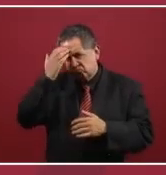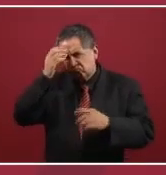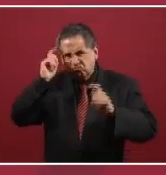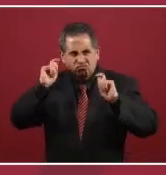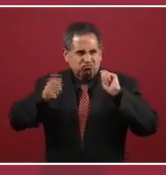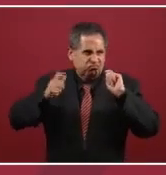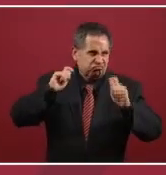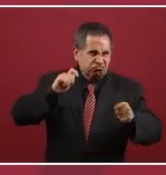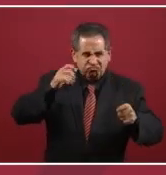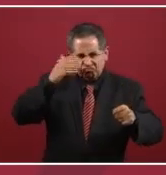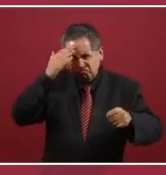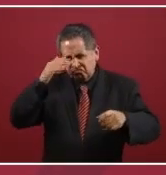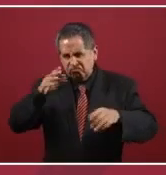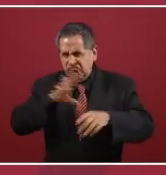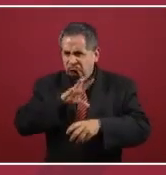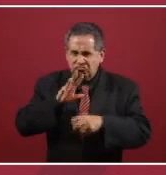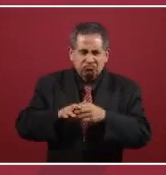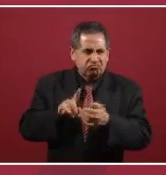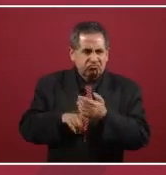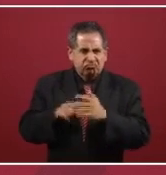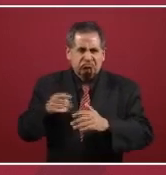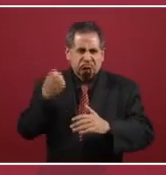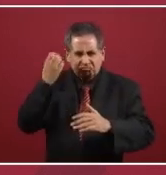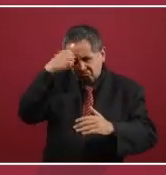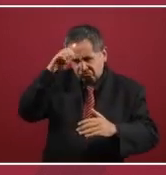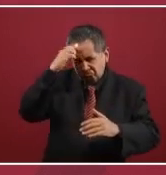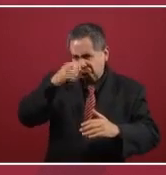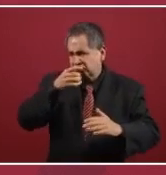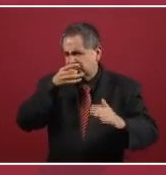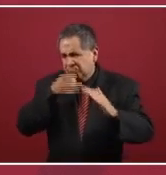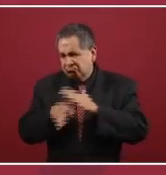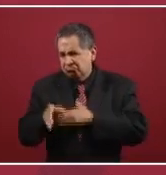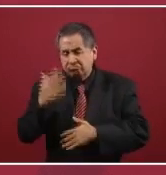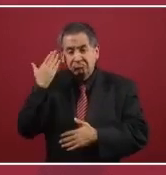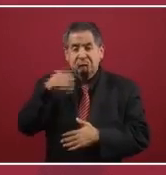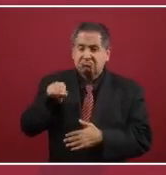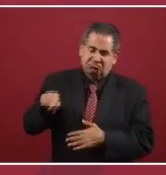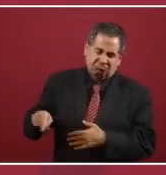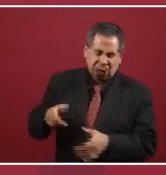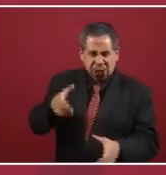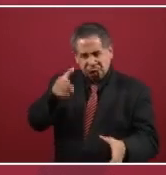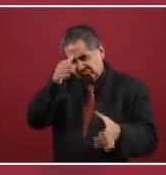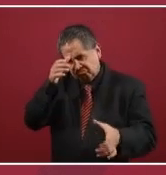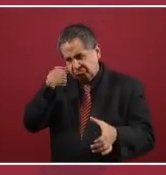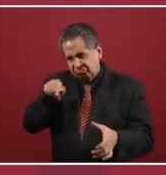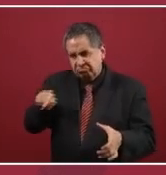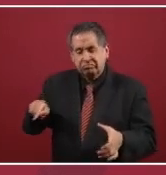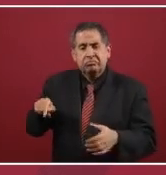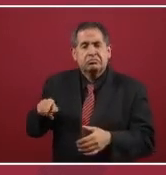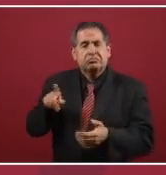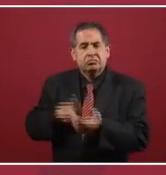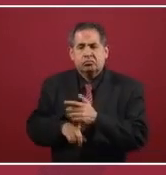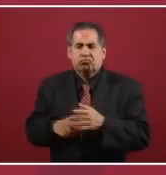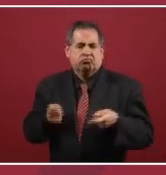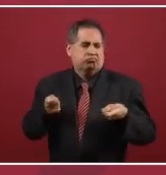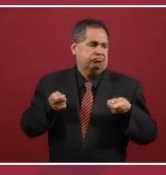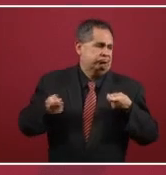conocimiento, en su capacidad, en su experiencia, en su